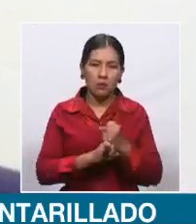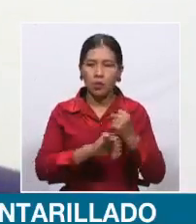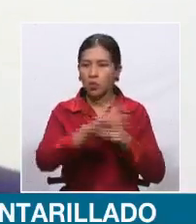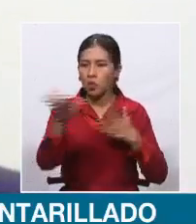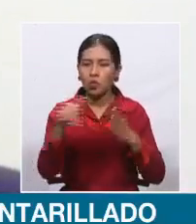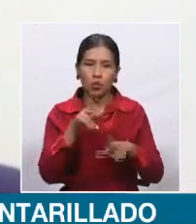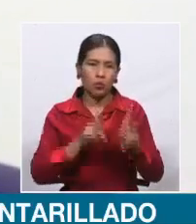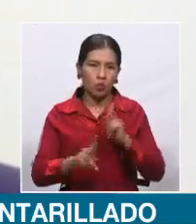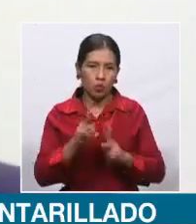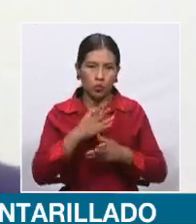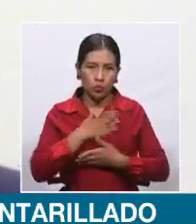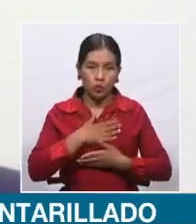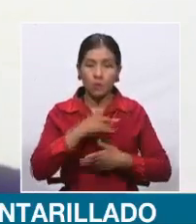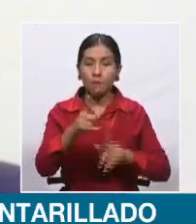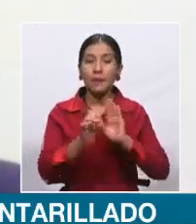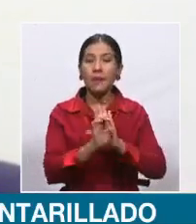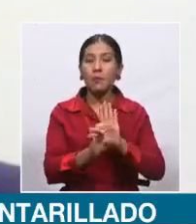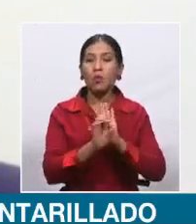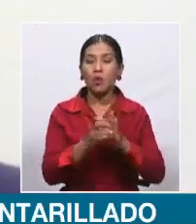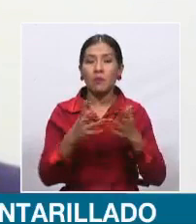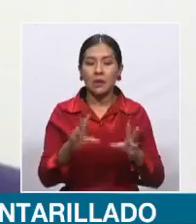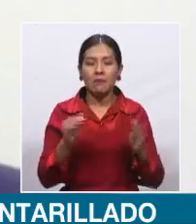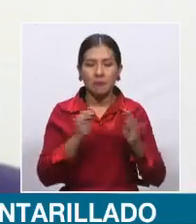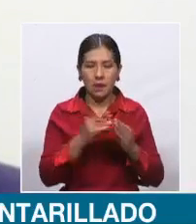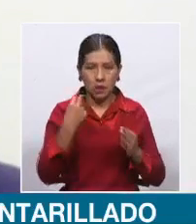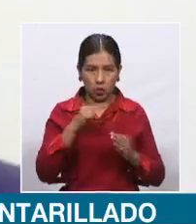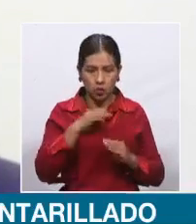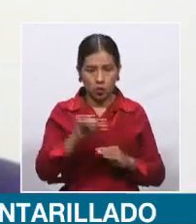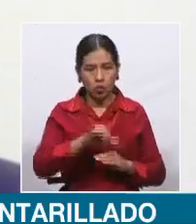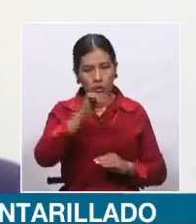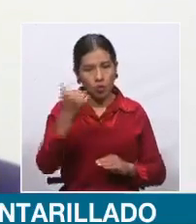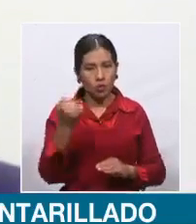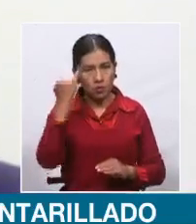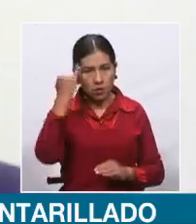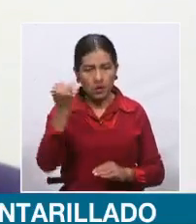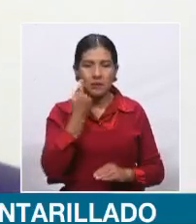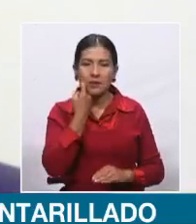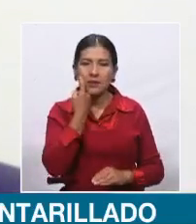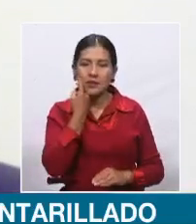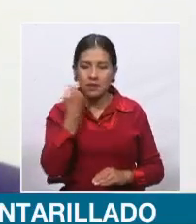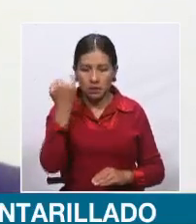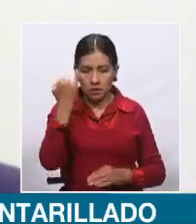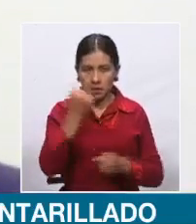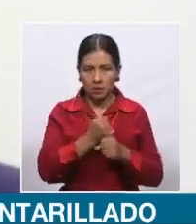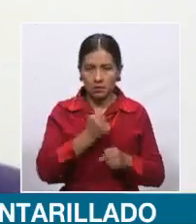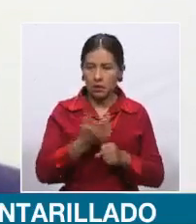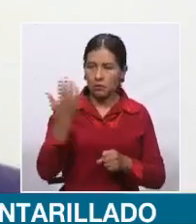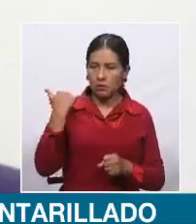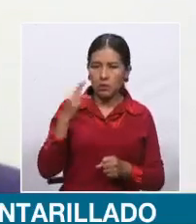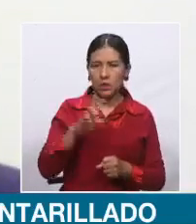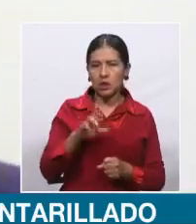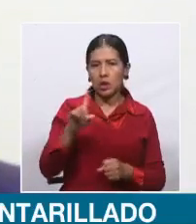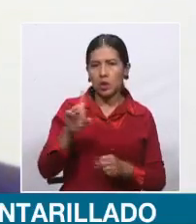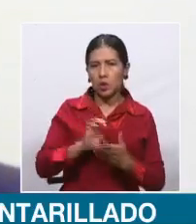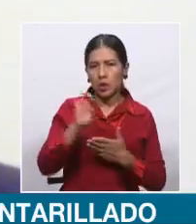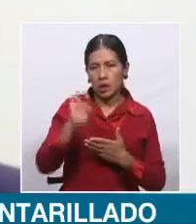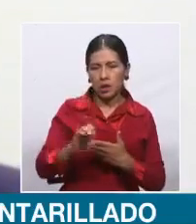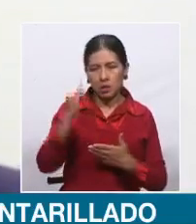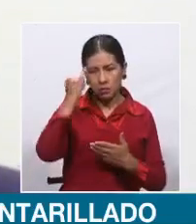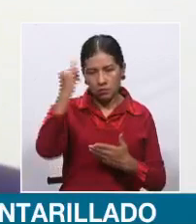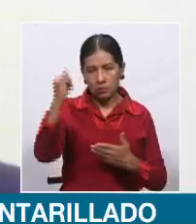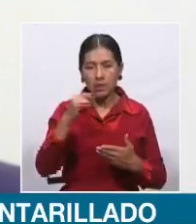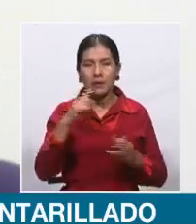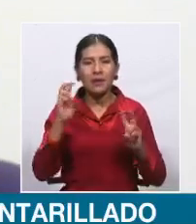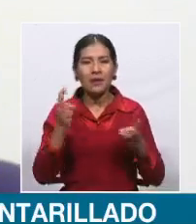la población, ¿no? Por ejemplo, la otra acción que hemos sacado recientemente, el 31 de enero, es